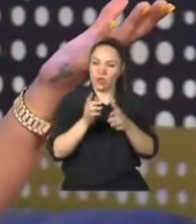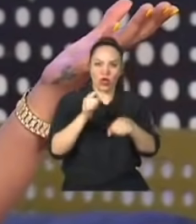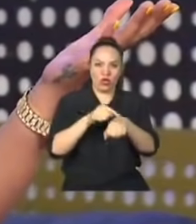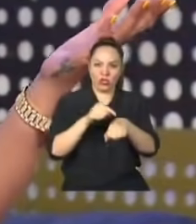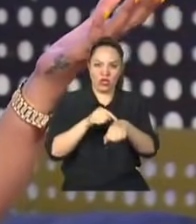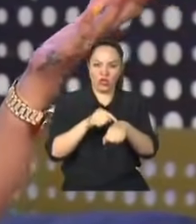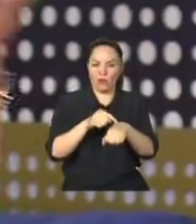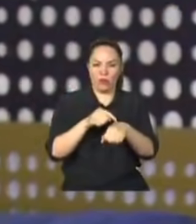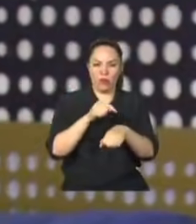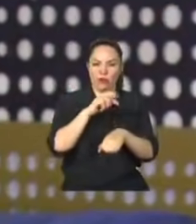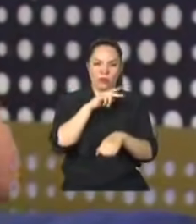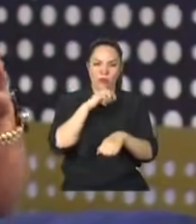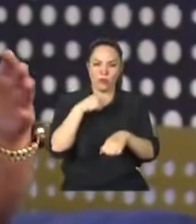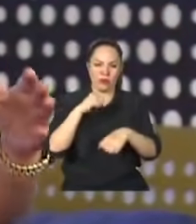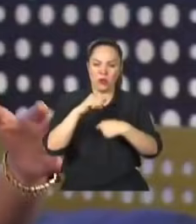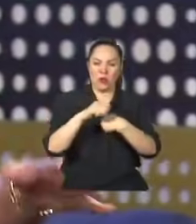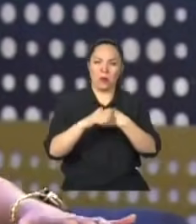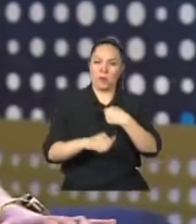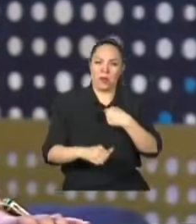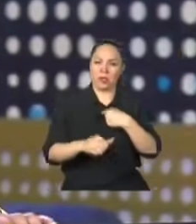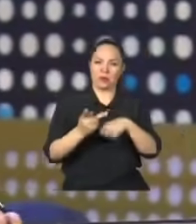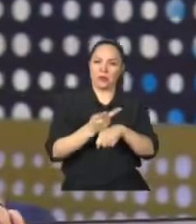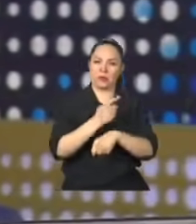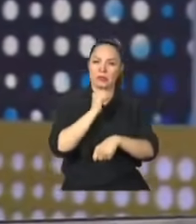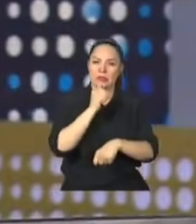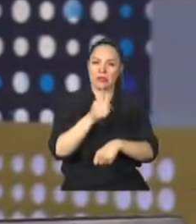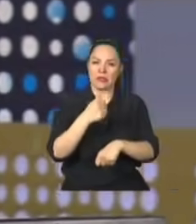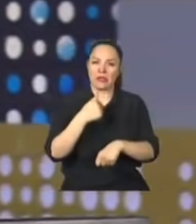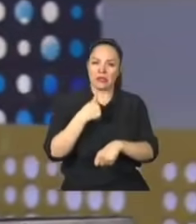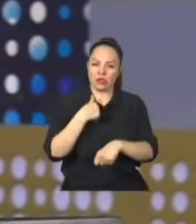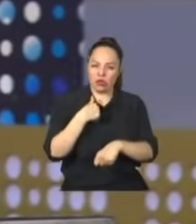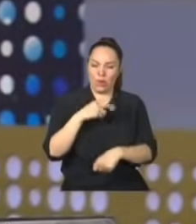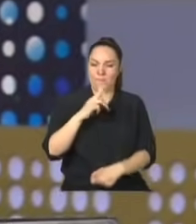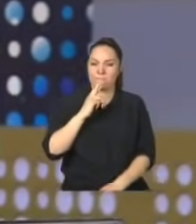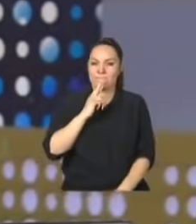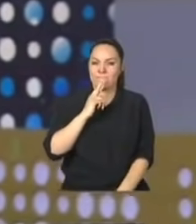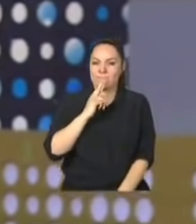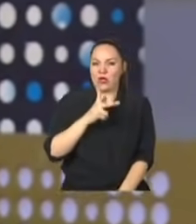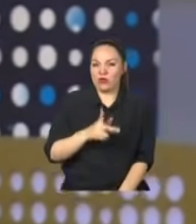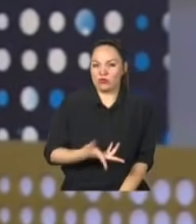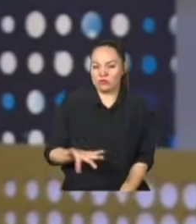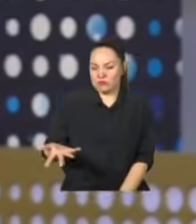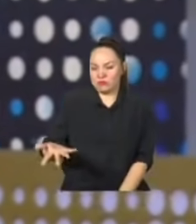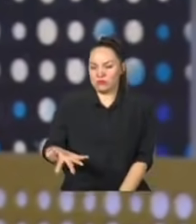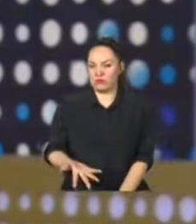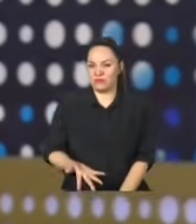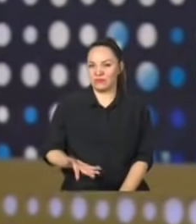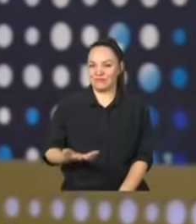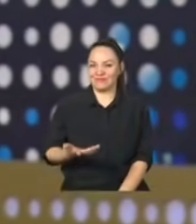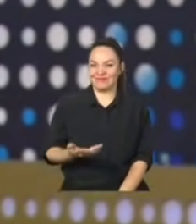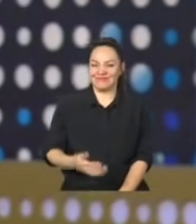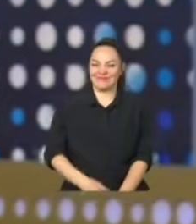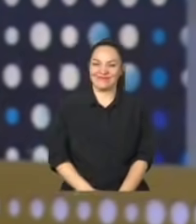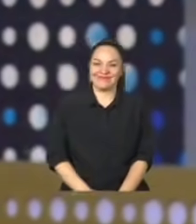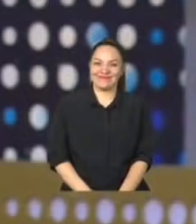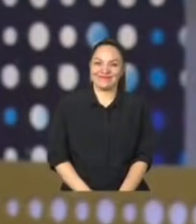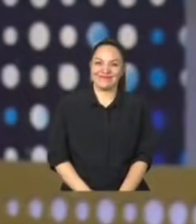opero. No pasa nada. Yo soy tu mejor opción. Si no puedes estar como yo, la opero.